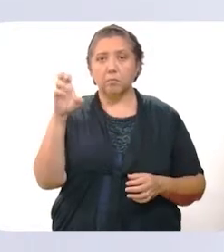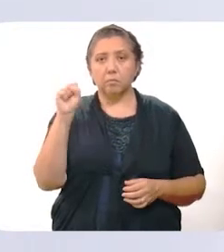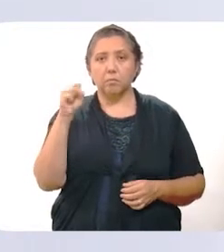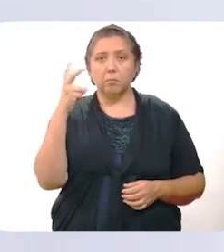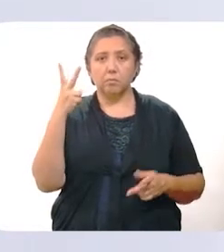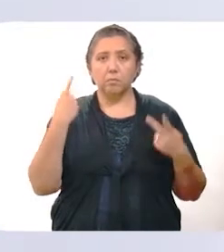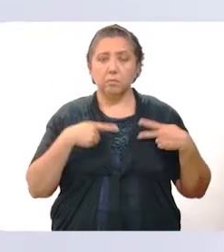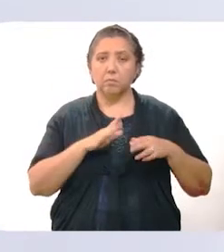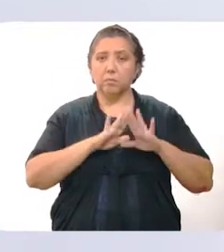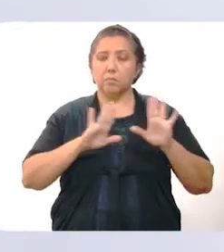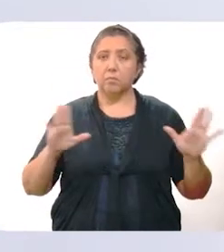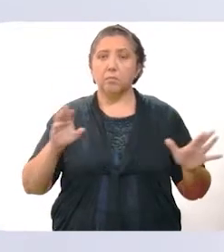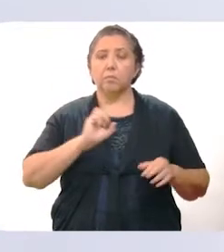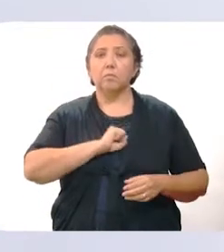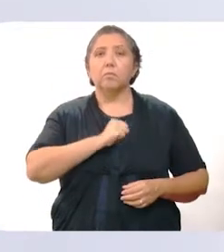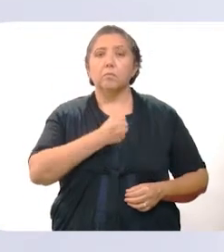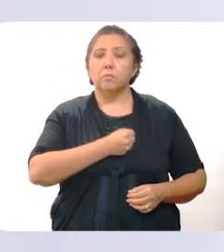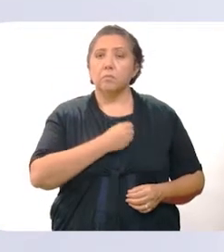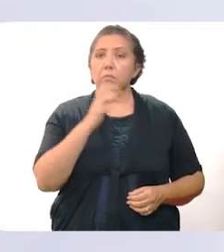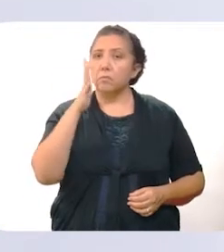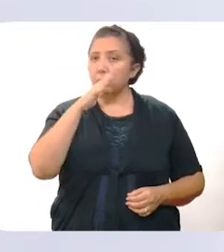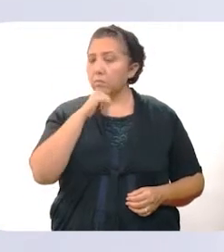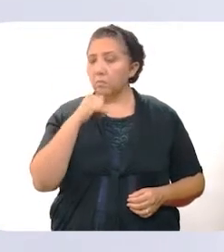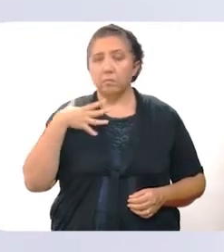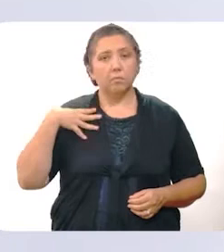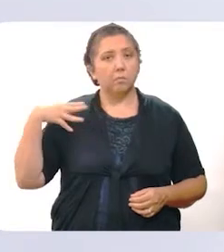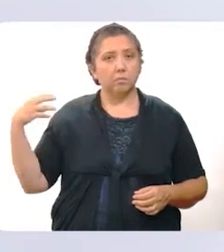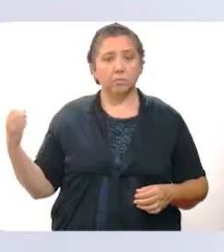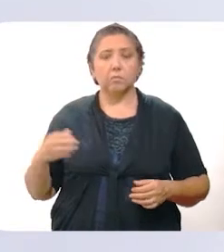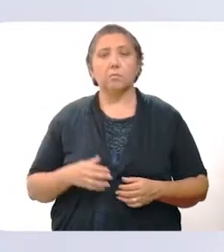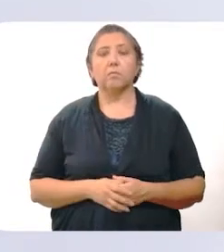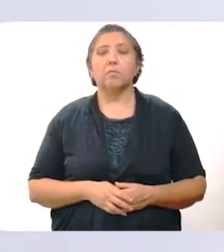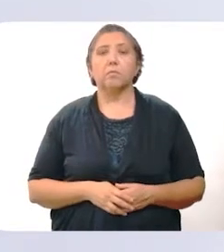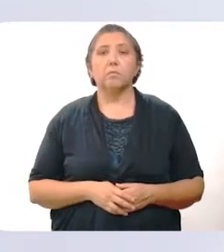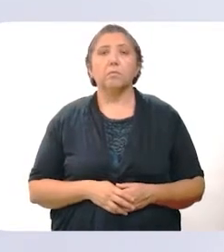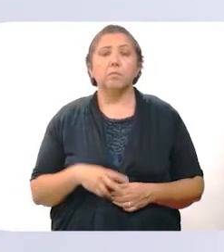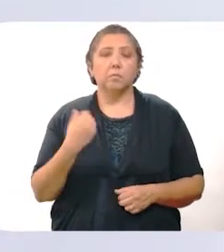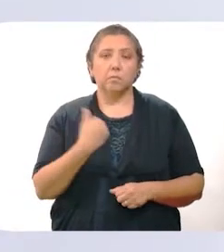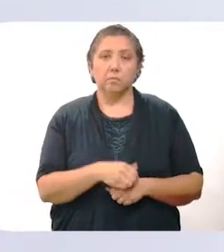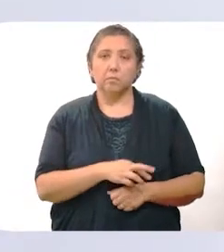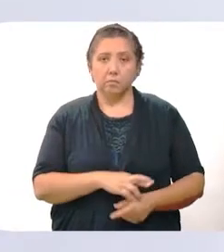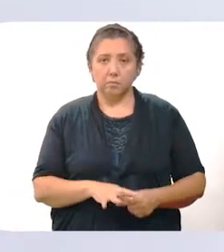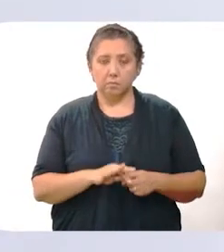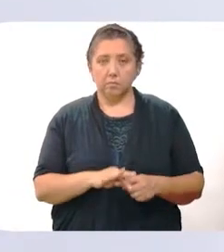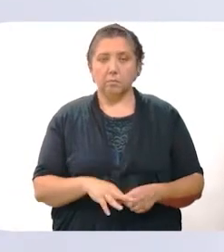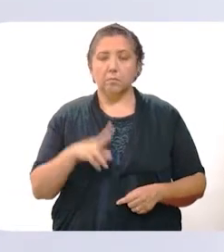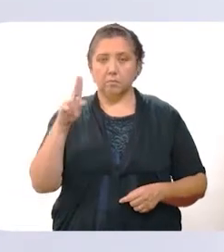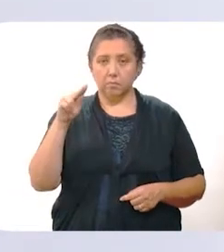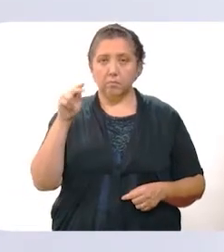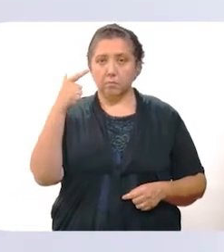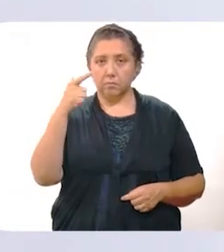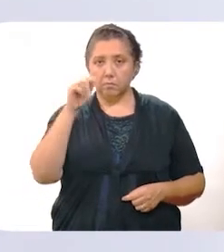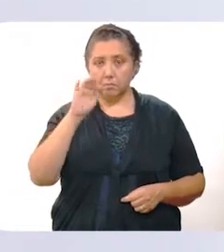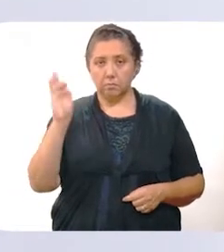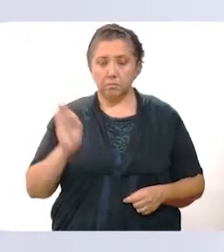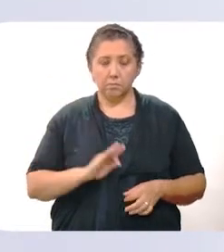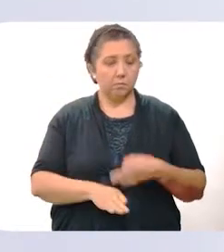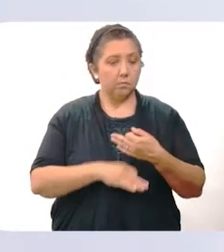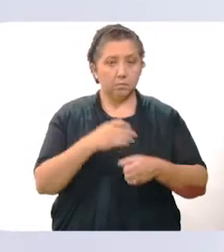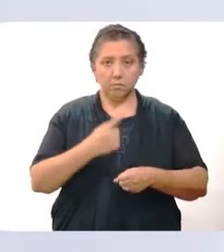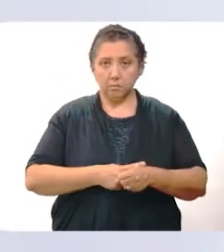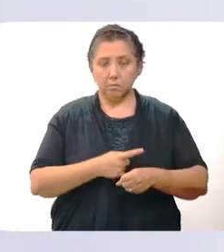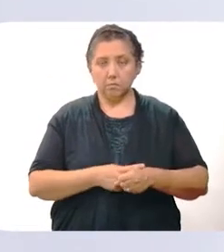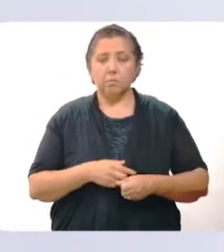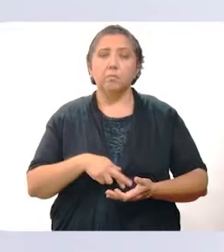30.562 pacientes ya se recuperaron, no presentan síntomas ni pueden contagiar. Esta cifra representa el 87% de total